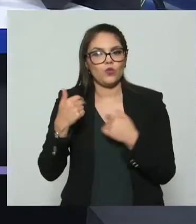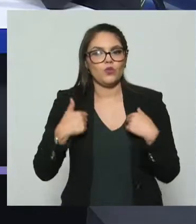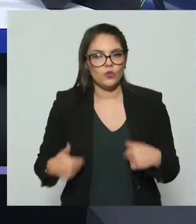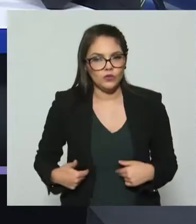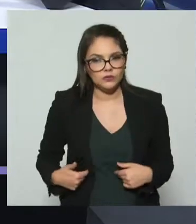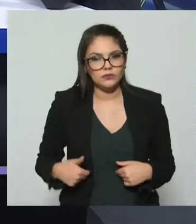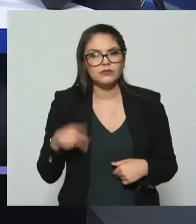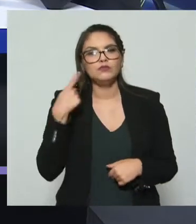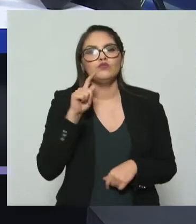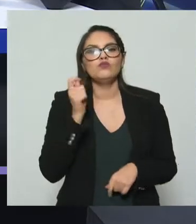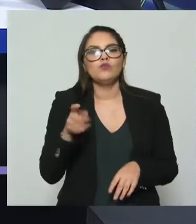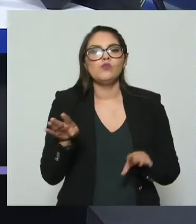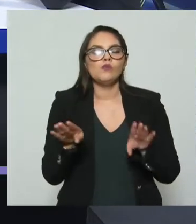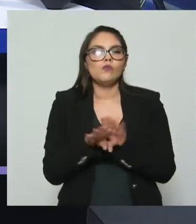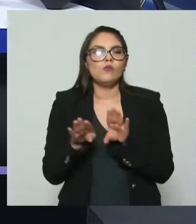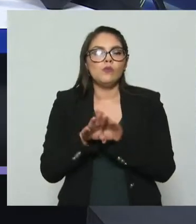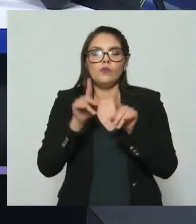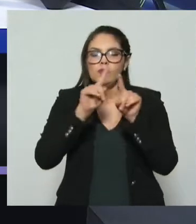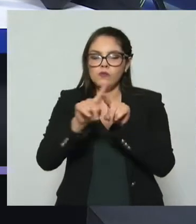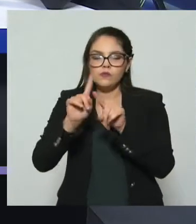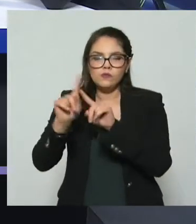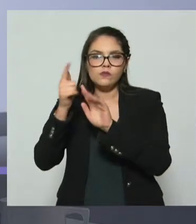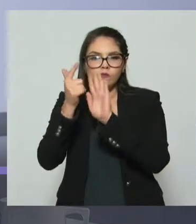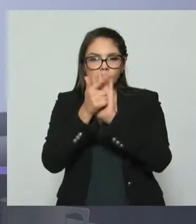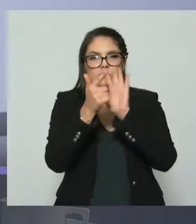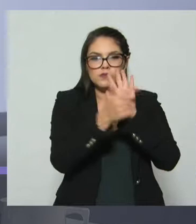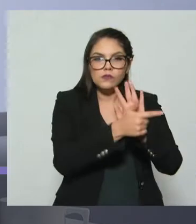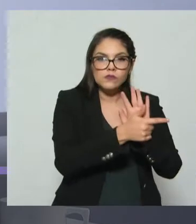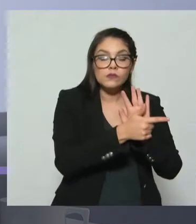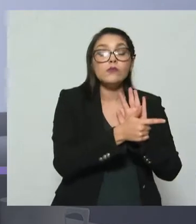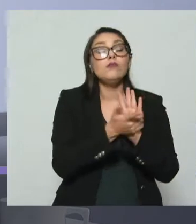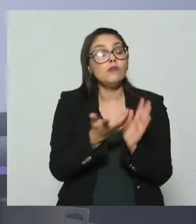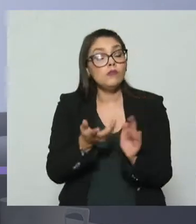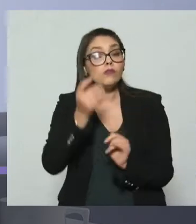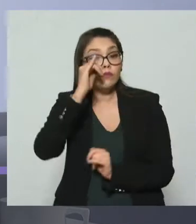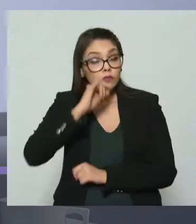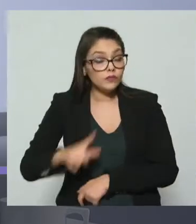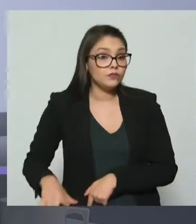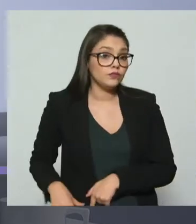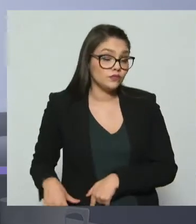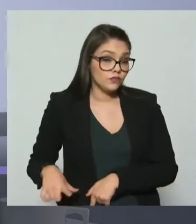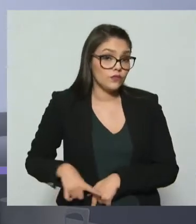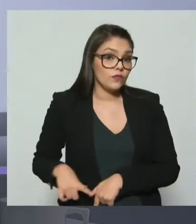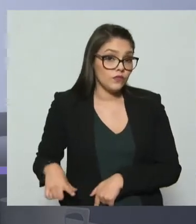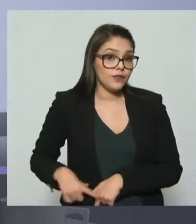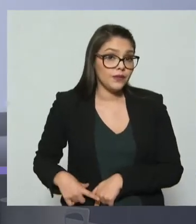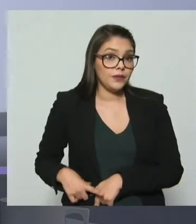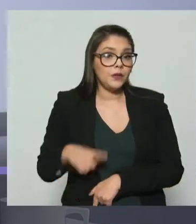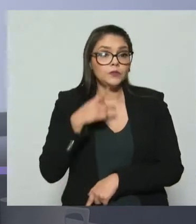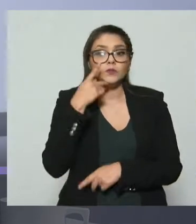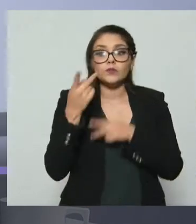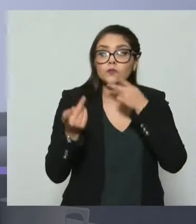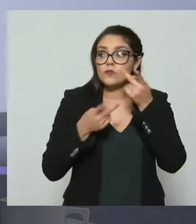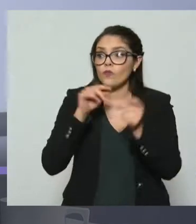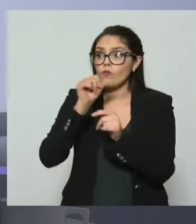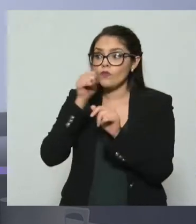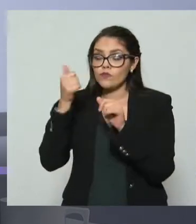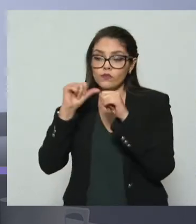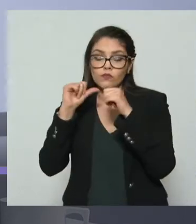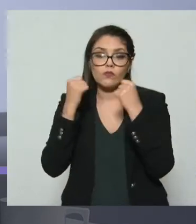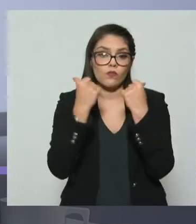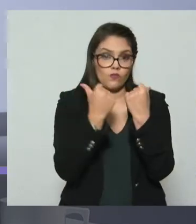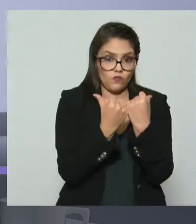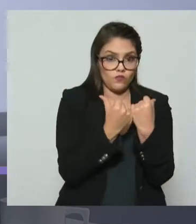un stock de reformas legislativas que la jefa de gobierno consensuó con organizaciones de la sociedad